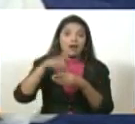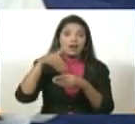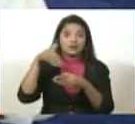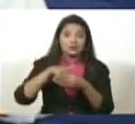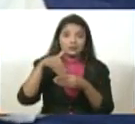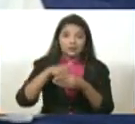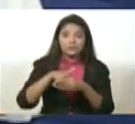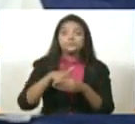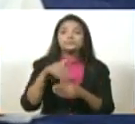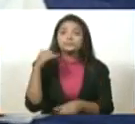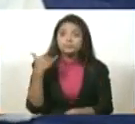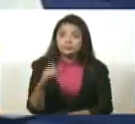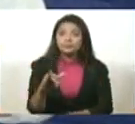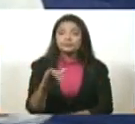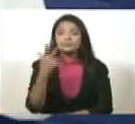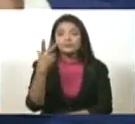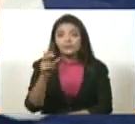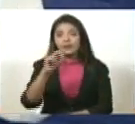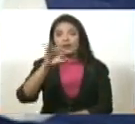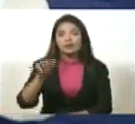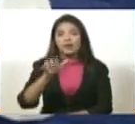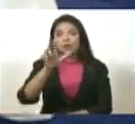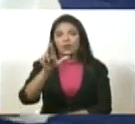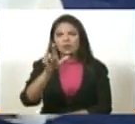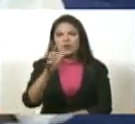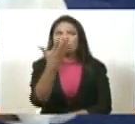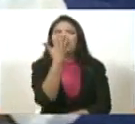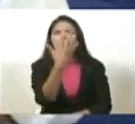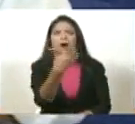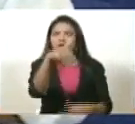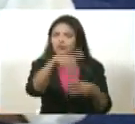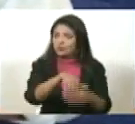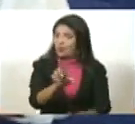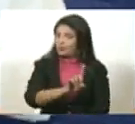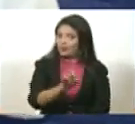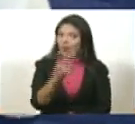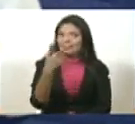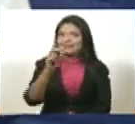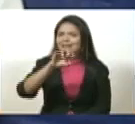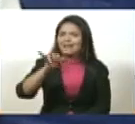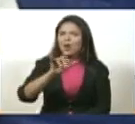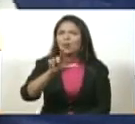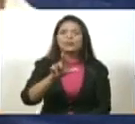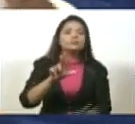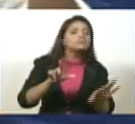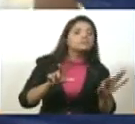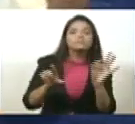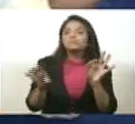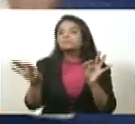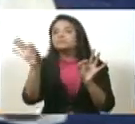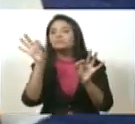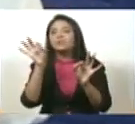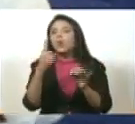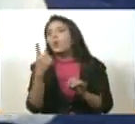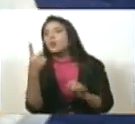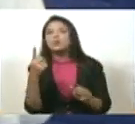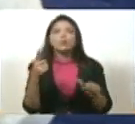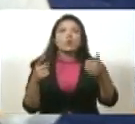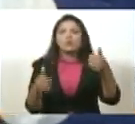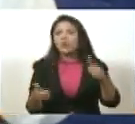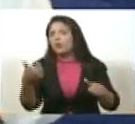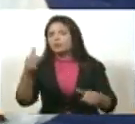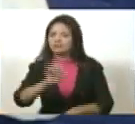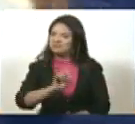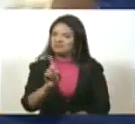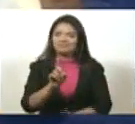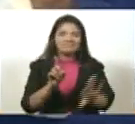que vamos a tener el 30 de julio, que no es cualquier elección. 30 de julio no vamos a elegir entre un constituyente y otro. Vamos a